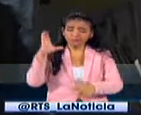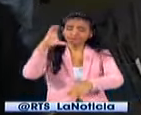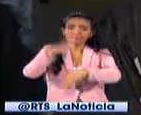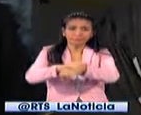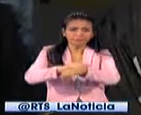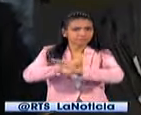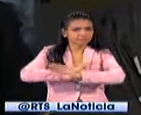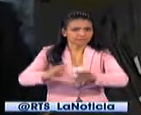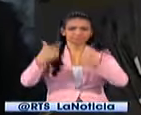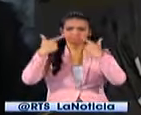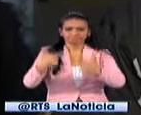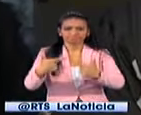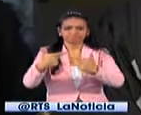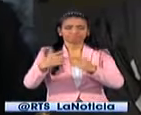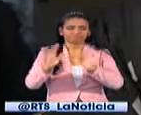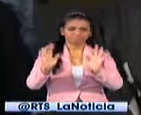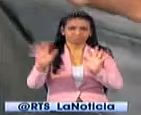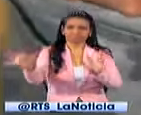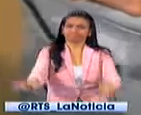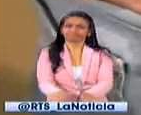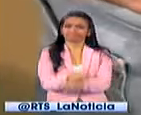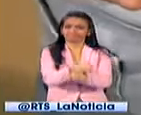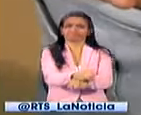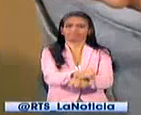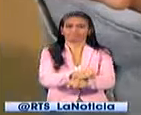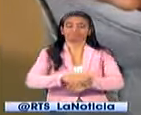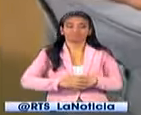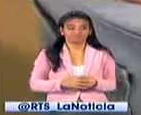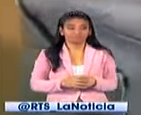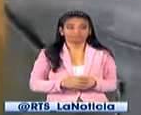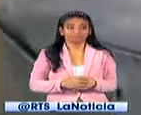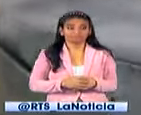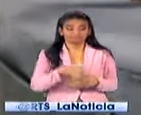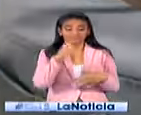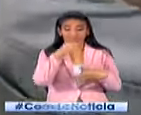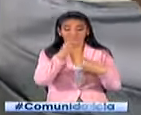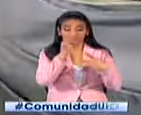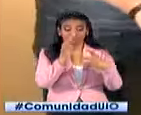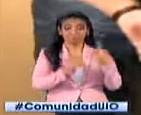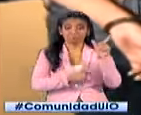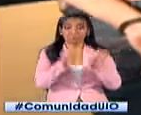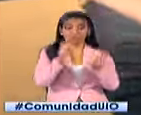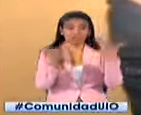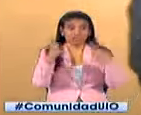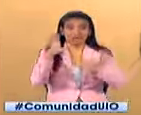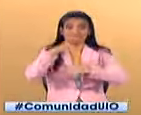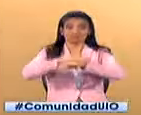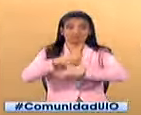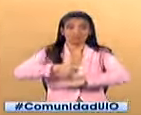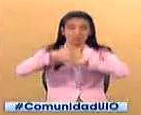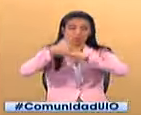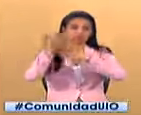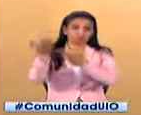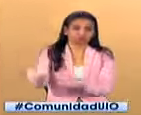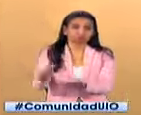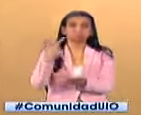neutralizar asimismo con el uso progresivo de la fuerza. Todos los delincuentes detenidos fueron puestos a órdenes